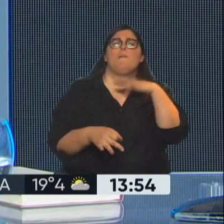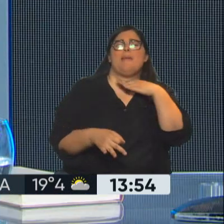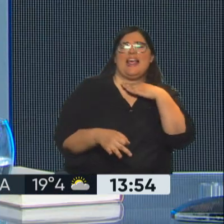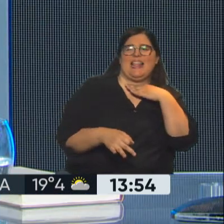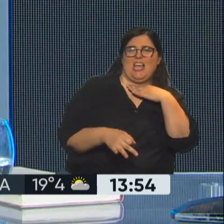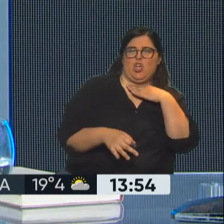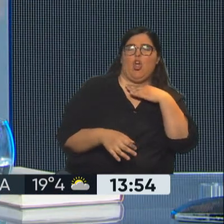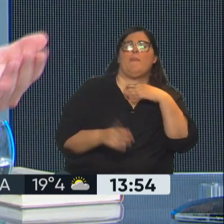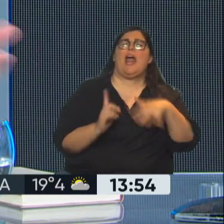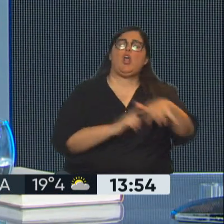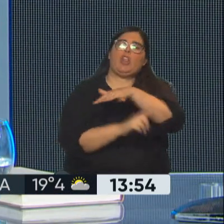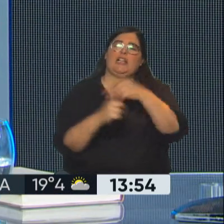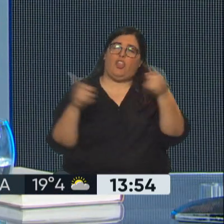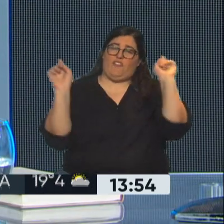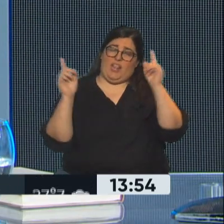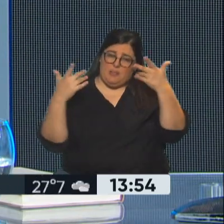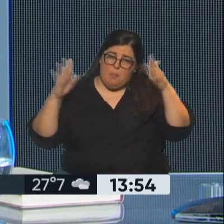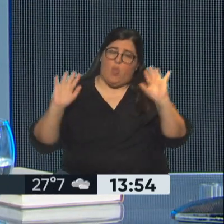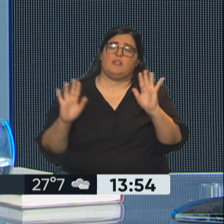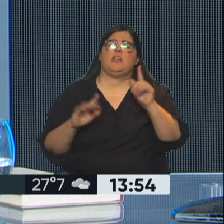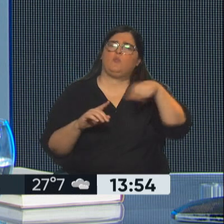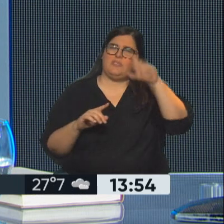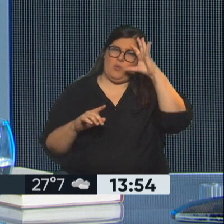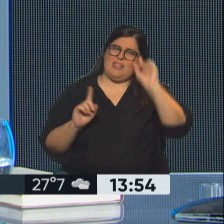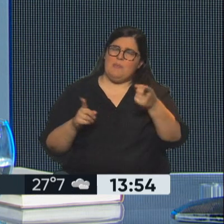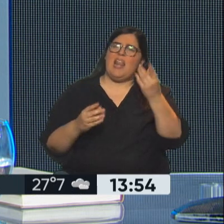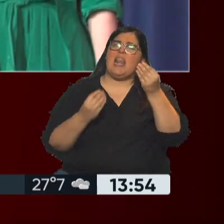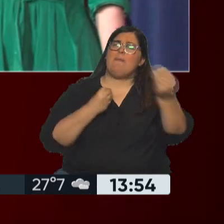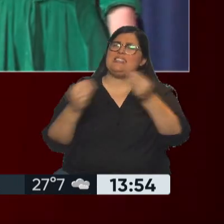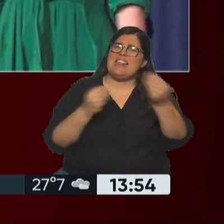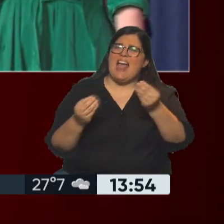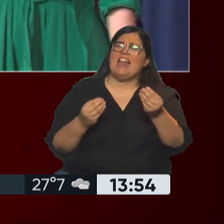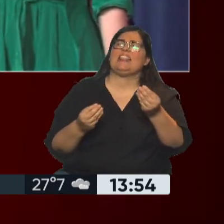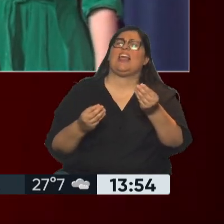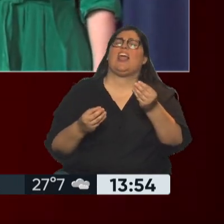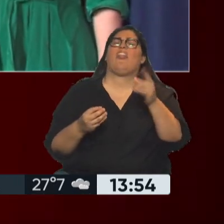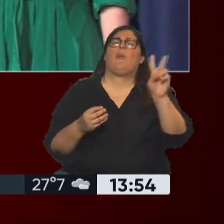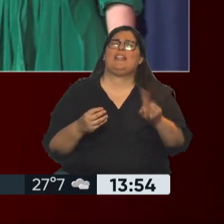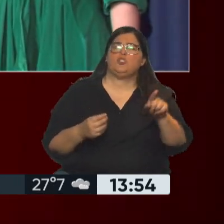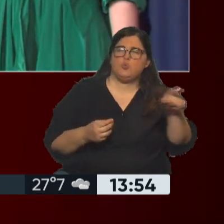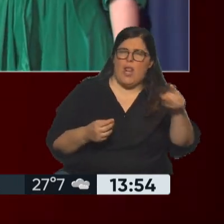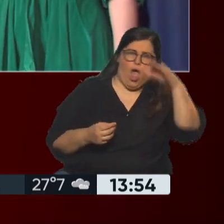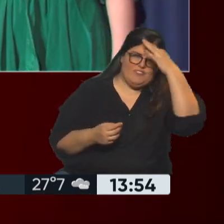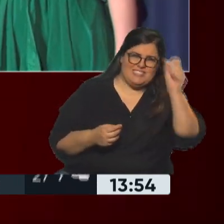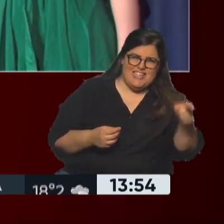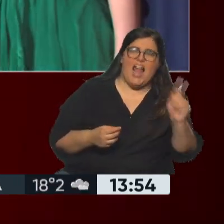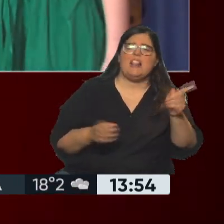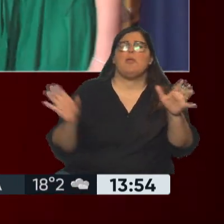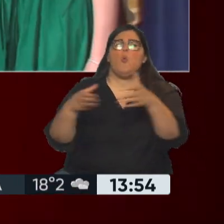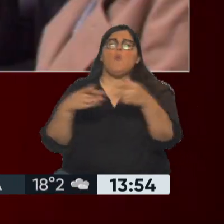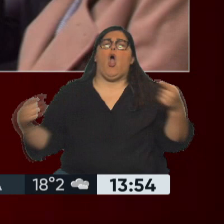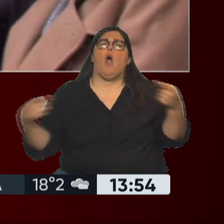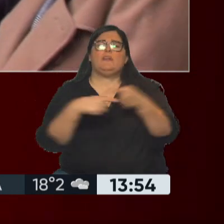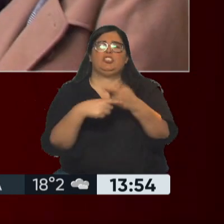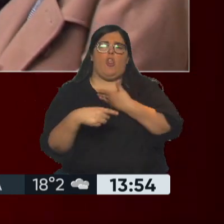un escenario diferente recordemos participaron también representantes no solo de El oficialismo temprano sino también de la oposición así que todo